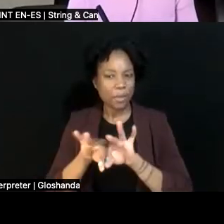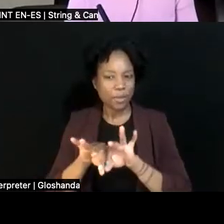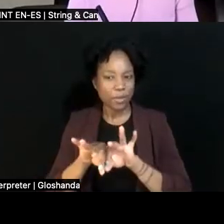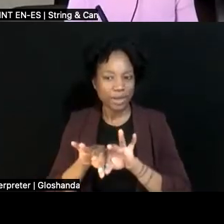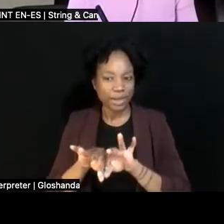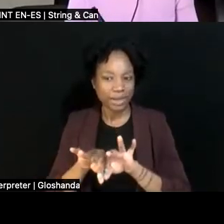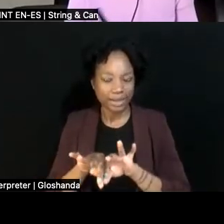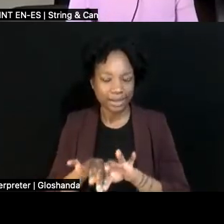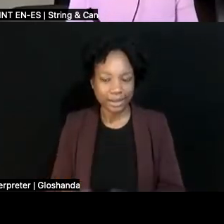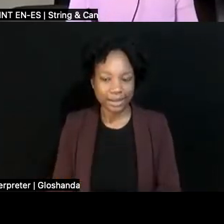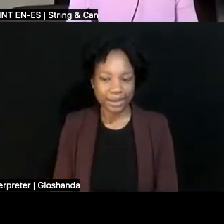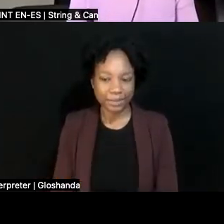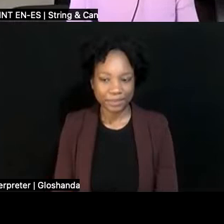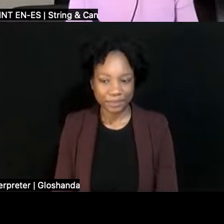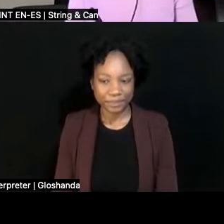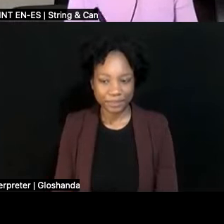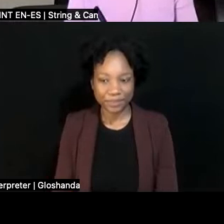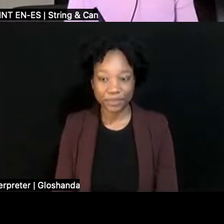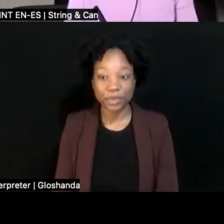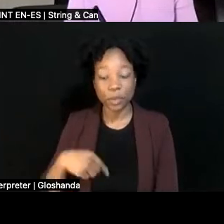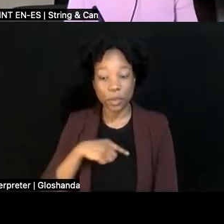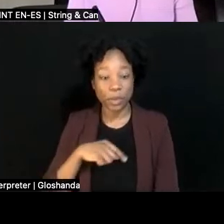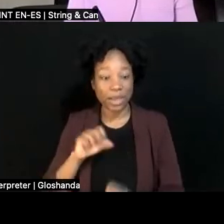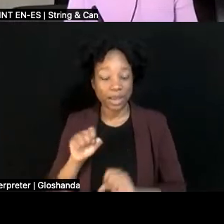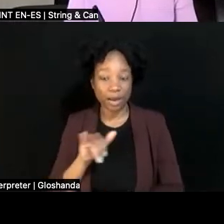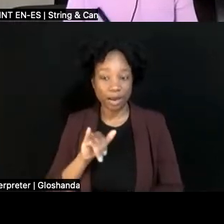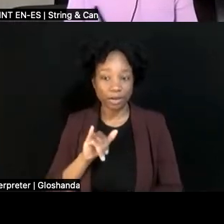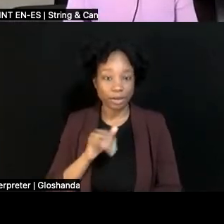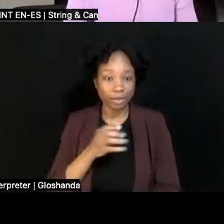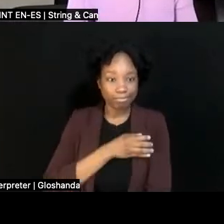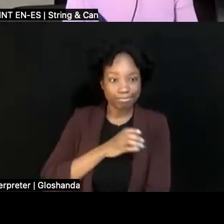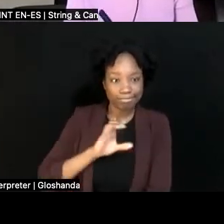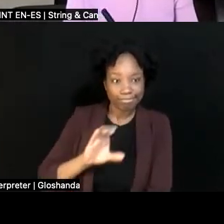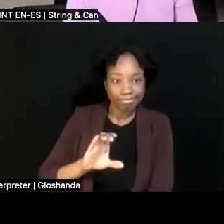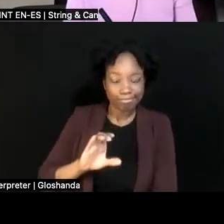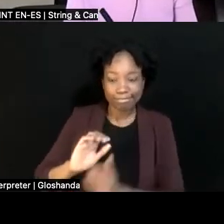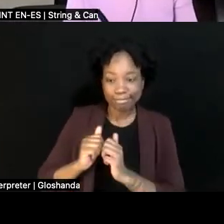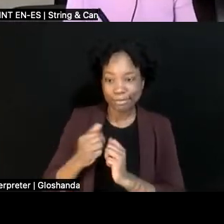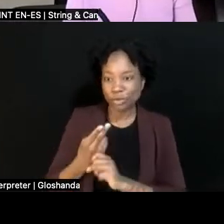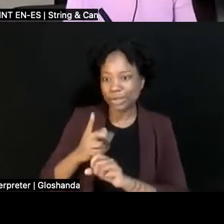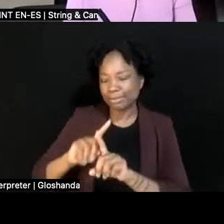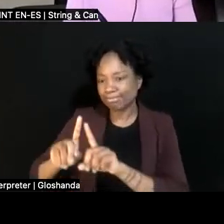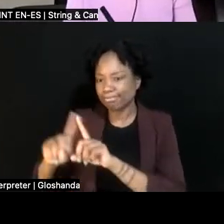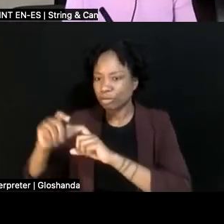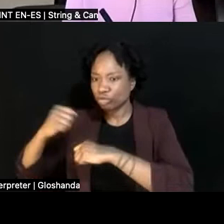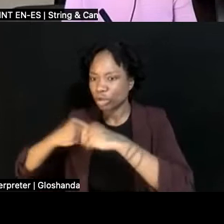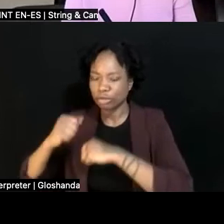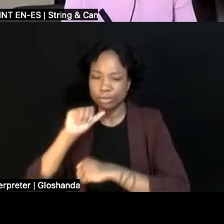nós também apoderarmos de outras estruturas de linguagem também.